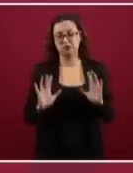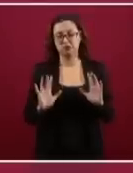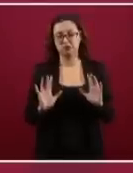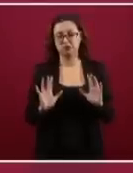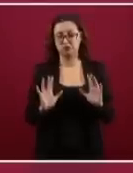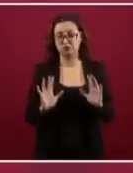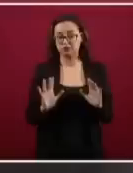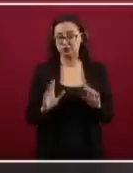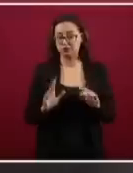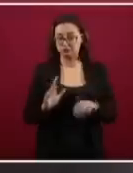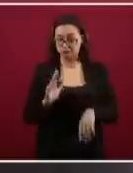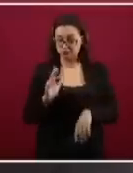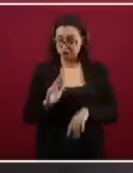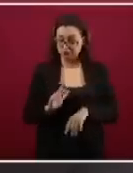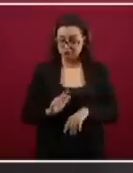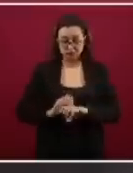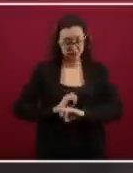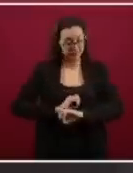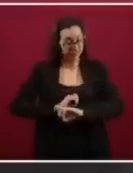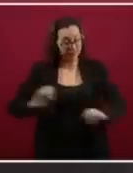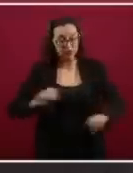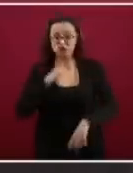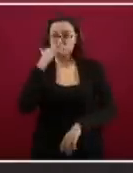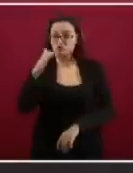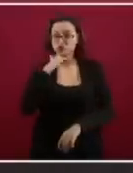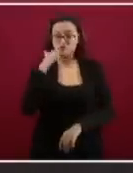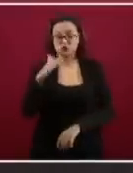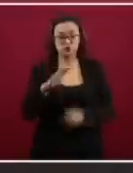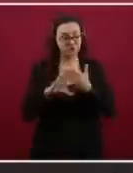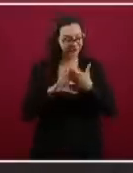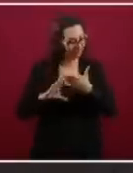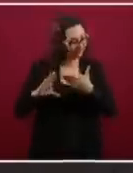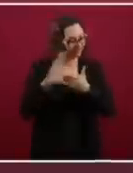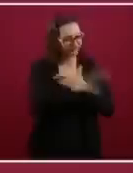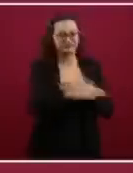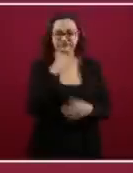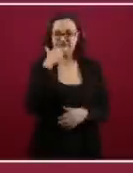la corrupción, cero corrupción.